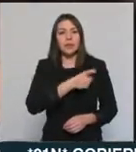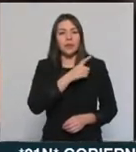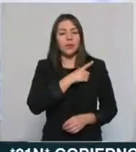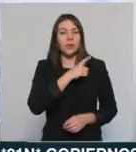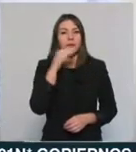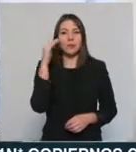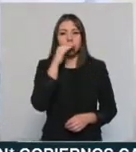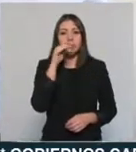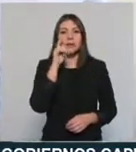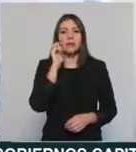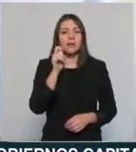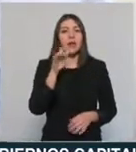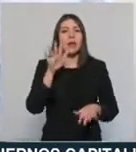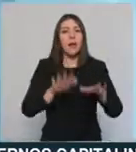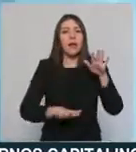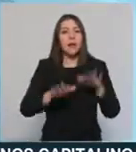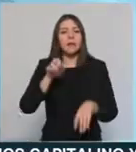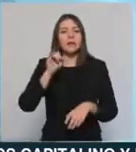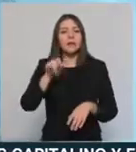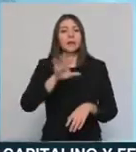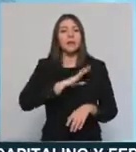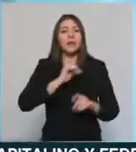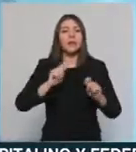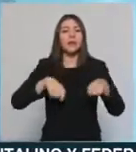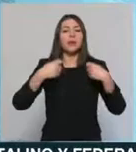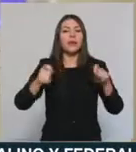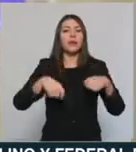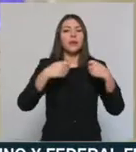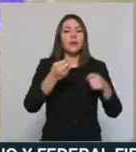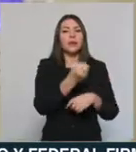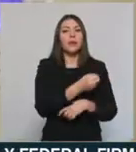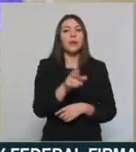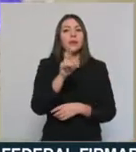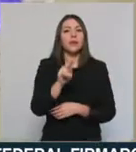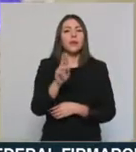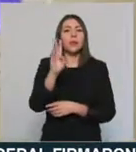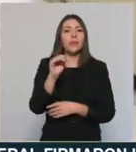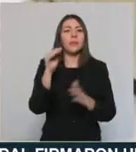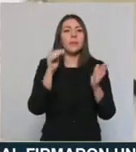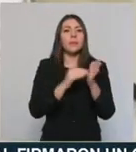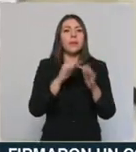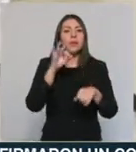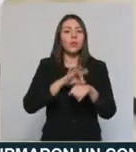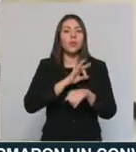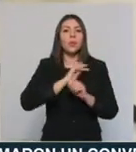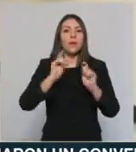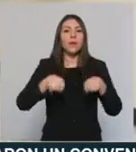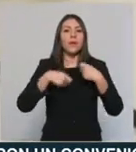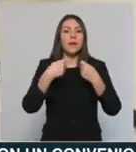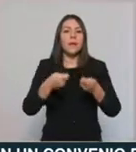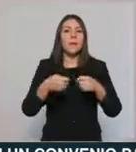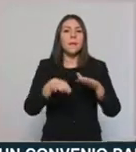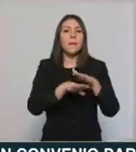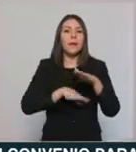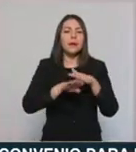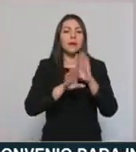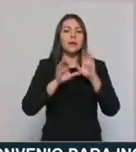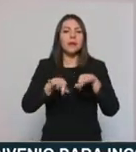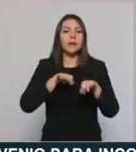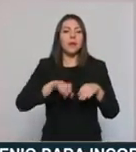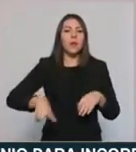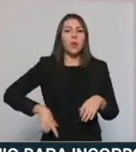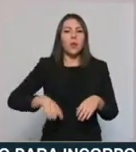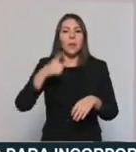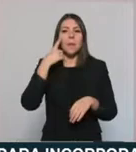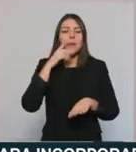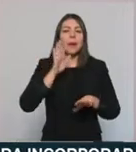y contempla la basificación de 89,000 médicos eventuales que laboran en los sistemas de salud de gobierno para robustecer